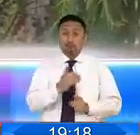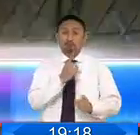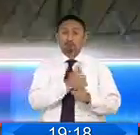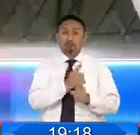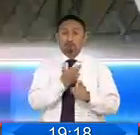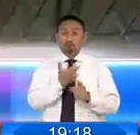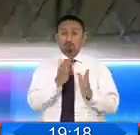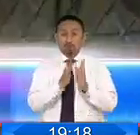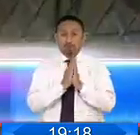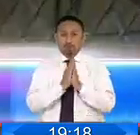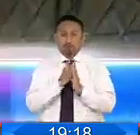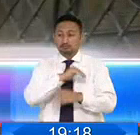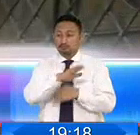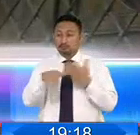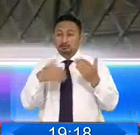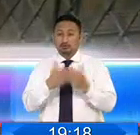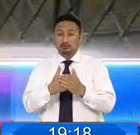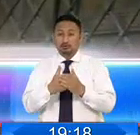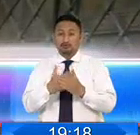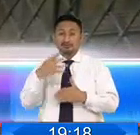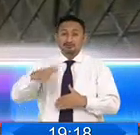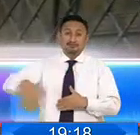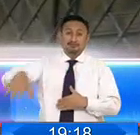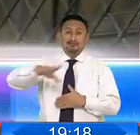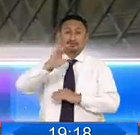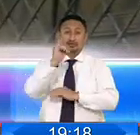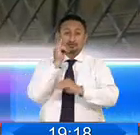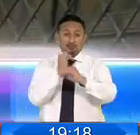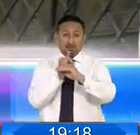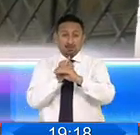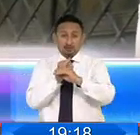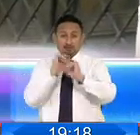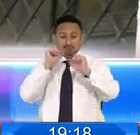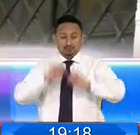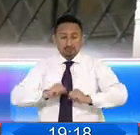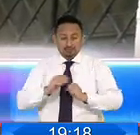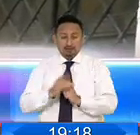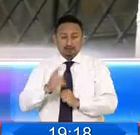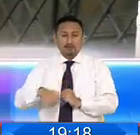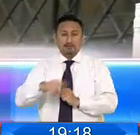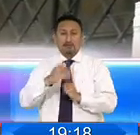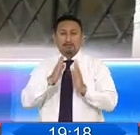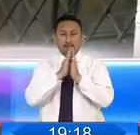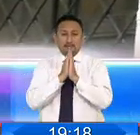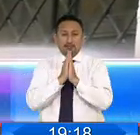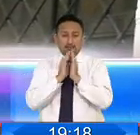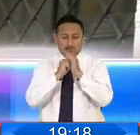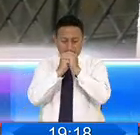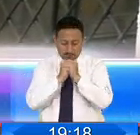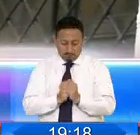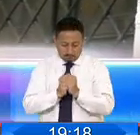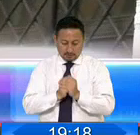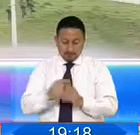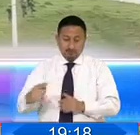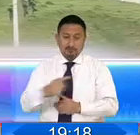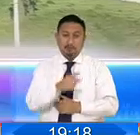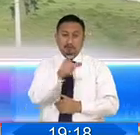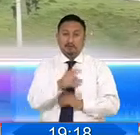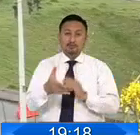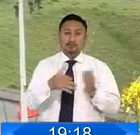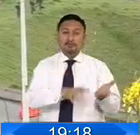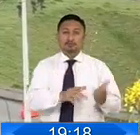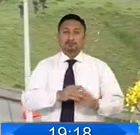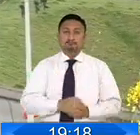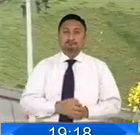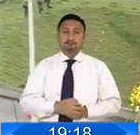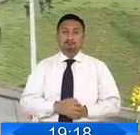pedimos que en todos los templos parroquiales de la arquidiócesis celebremos la Eucaristía por las víctimas de la violencia. Aparte